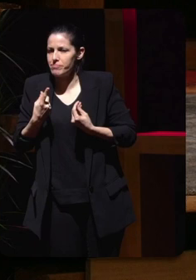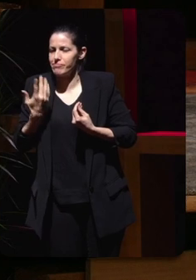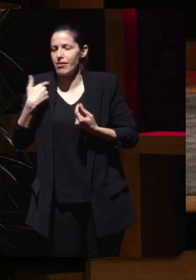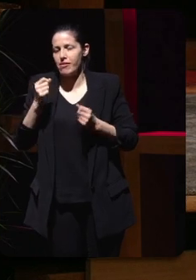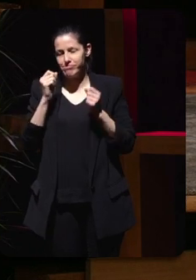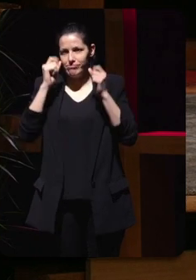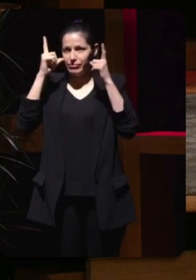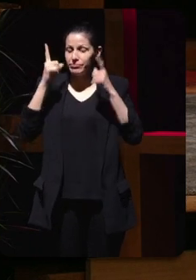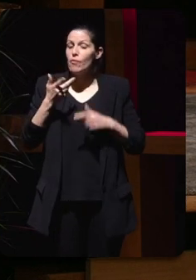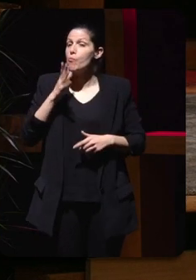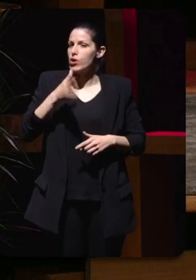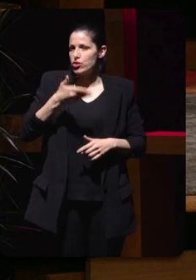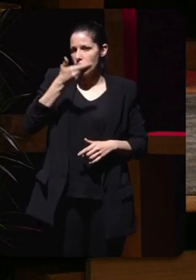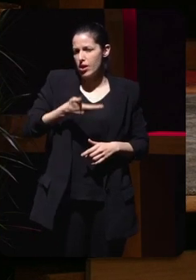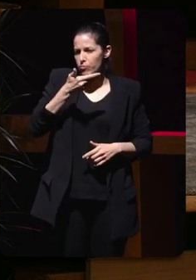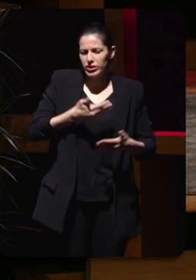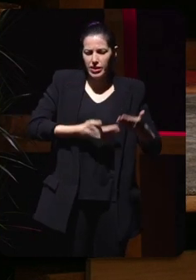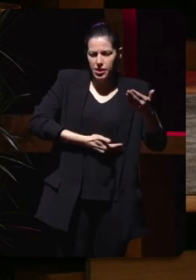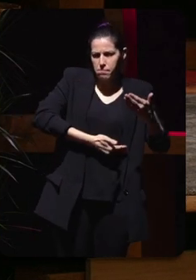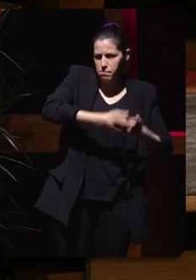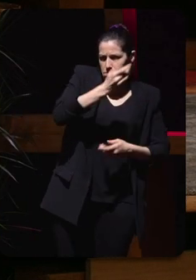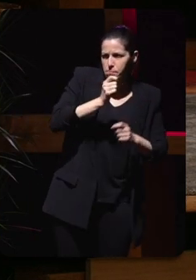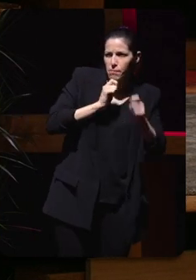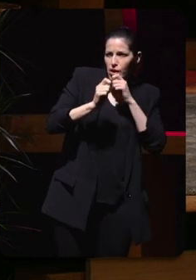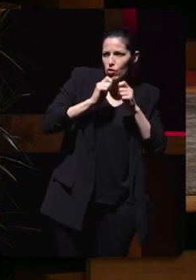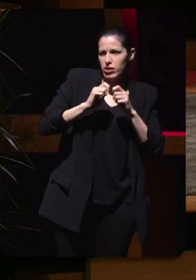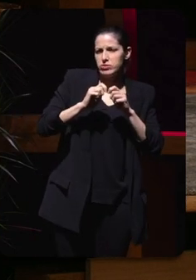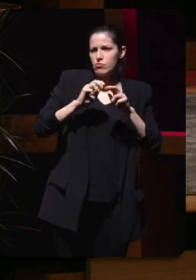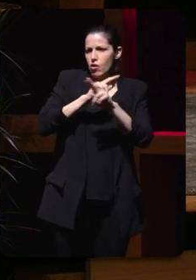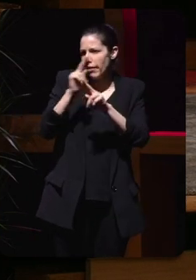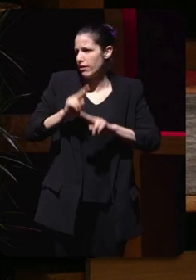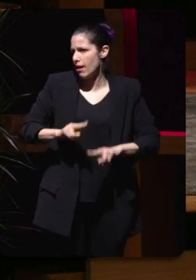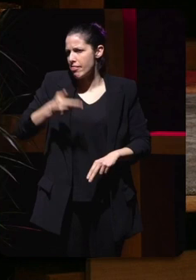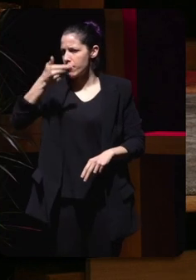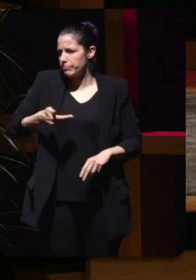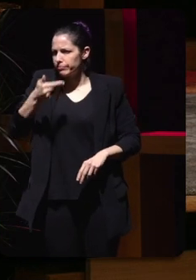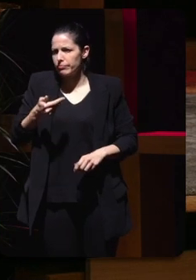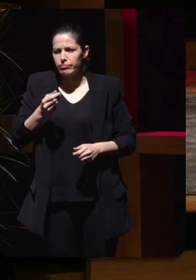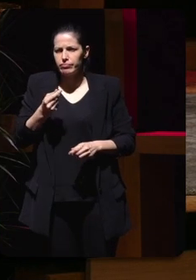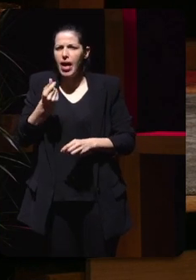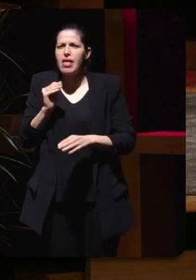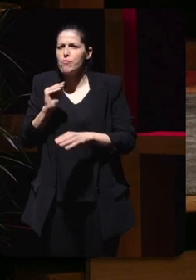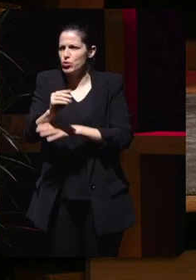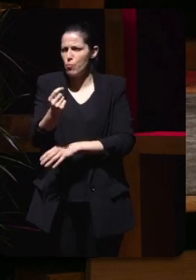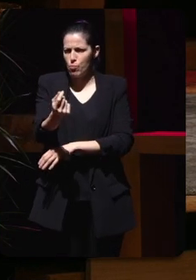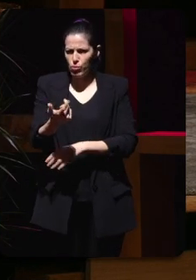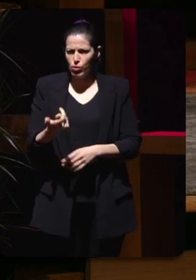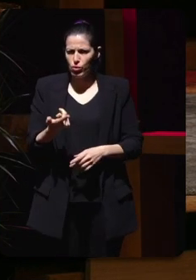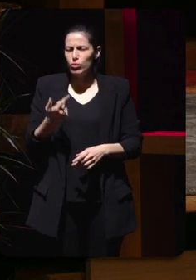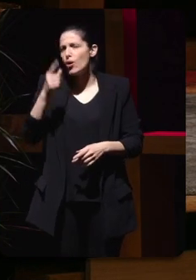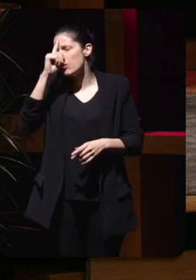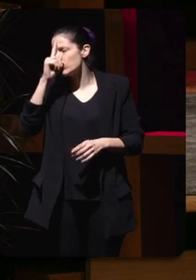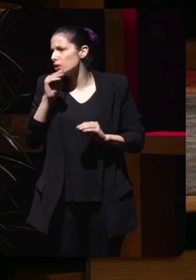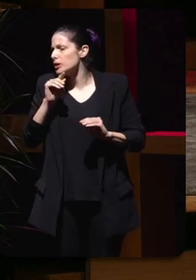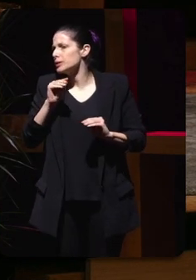en qué importante es el periodismo internacional en el que no se invierte en los medios de comunicación de nuestro país. Y yo no sé cómo tú vives eso, sabiendo lo importante que es,